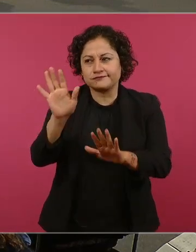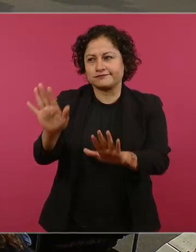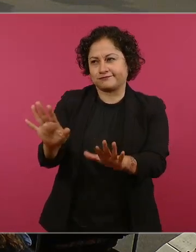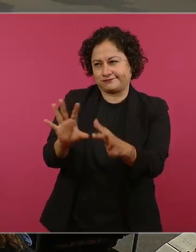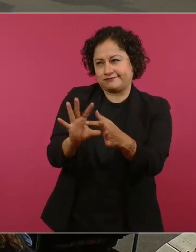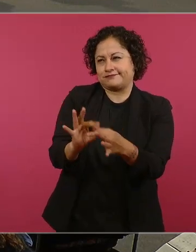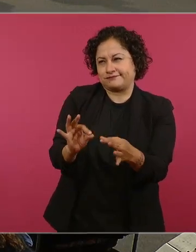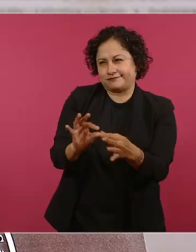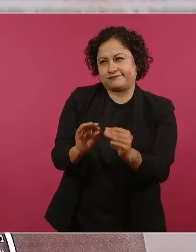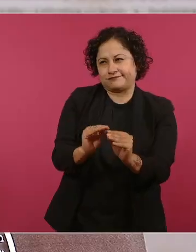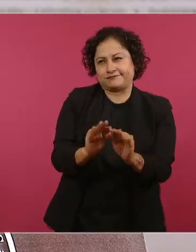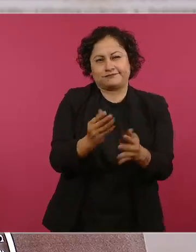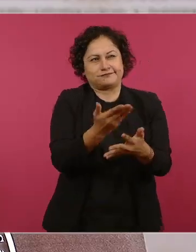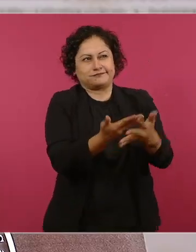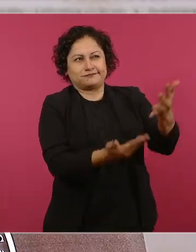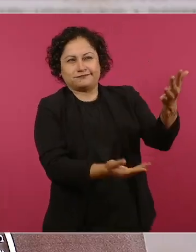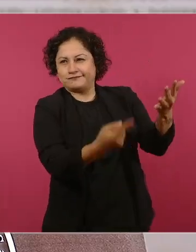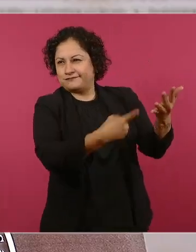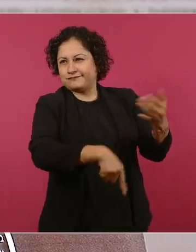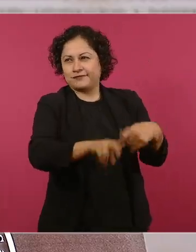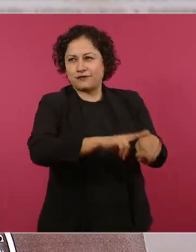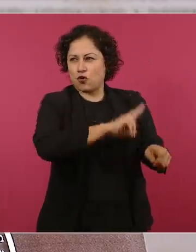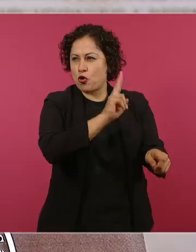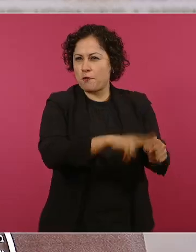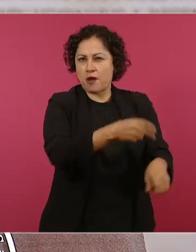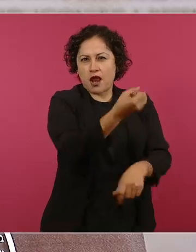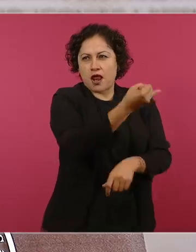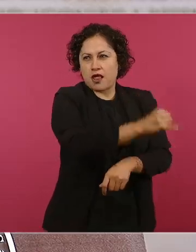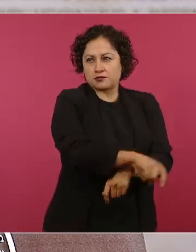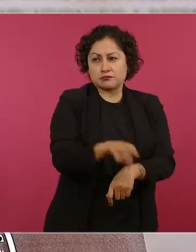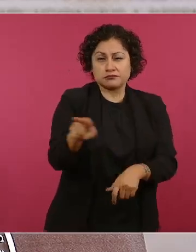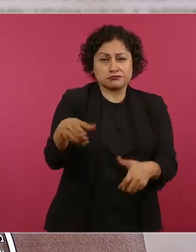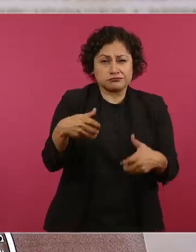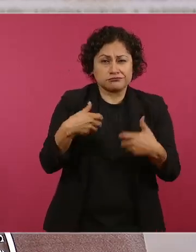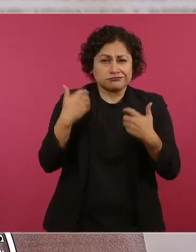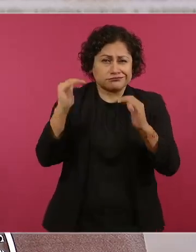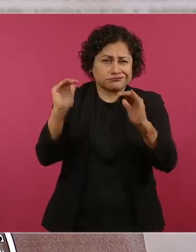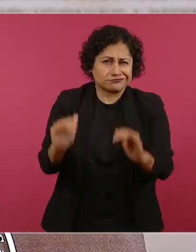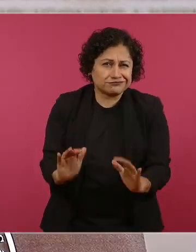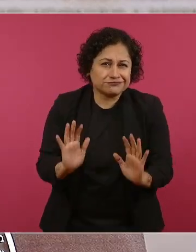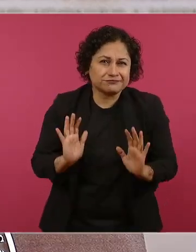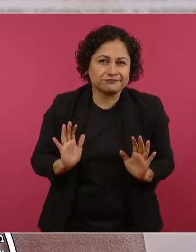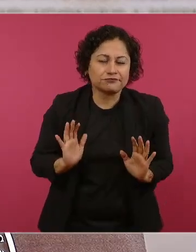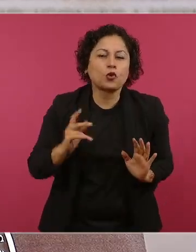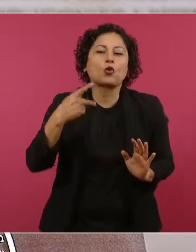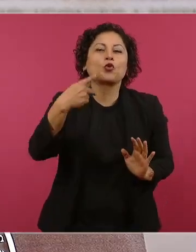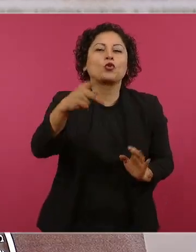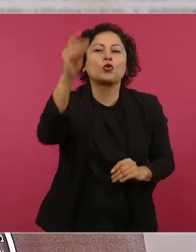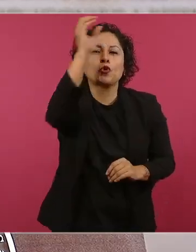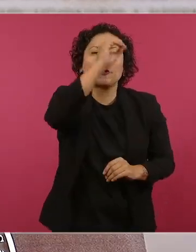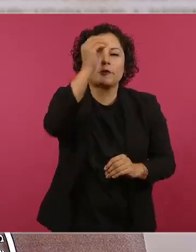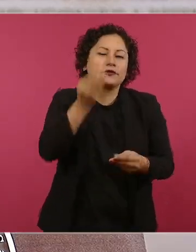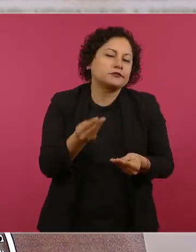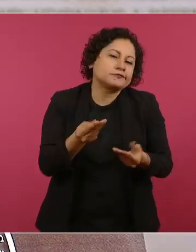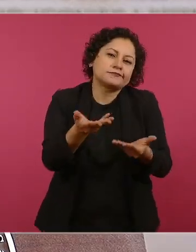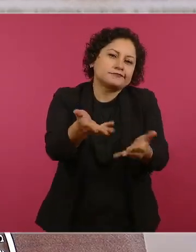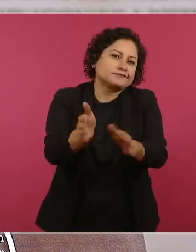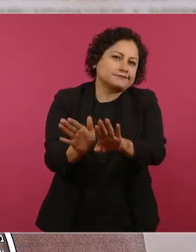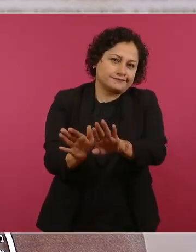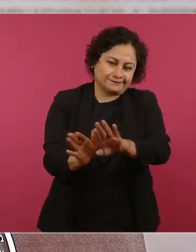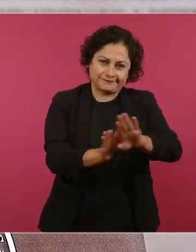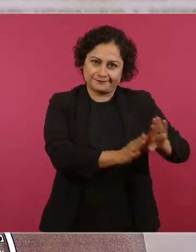a la oposición y a los medios de comunicación. Juzguen ustedes. Vamos con la siguiente, porque esta